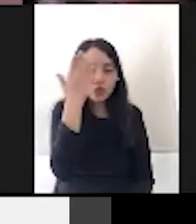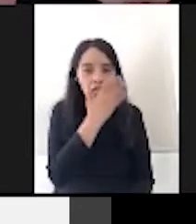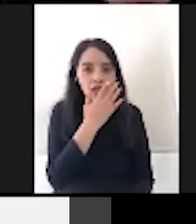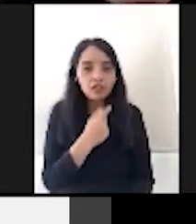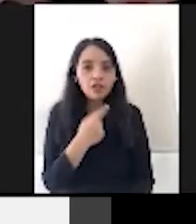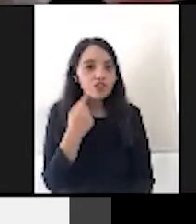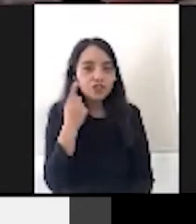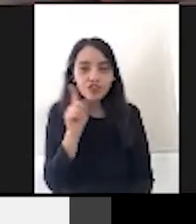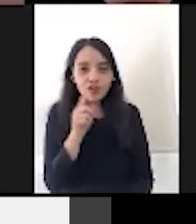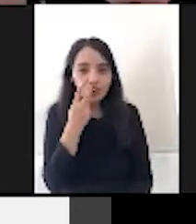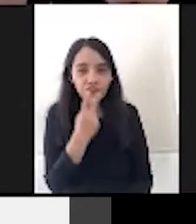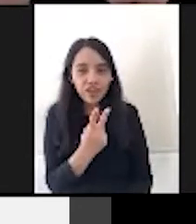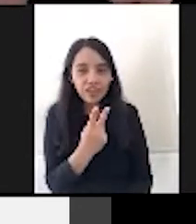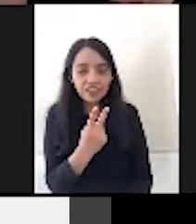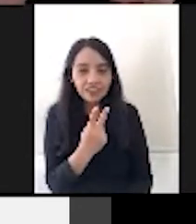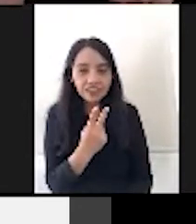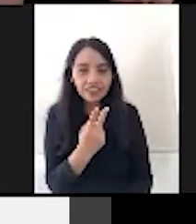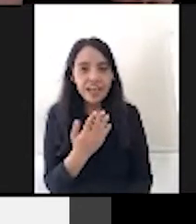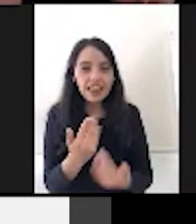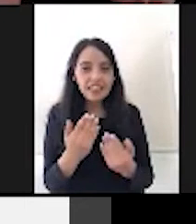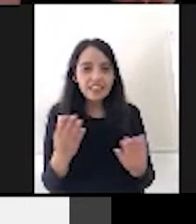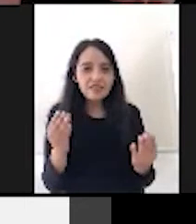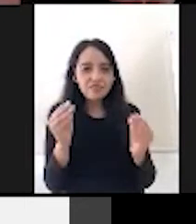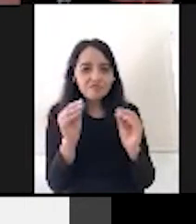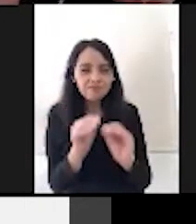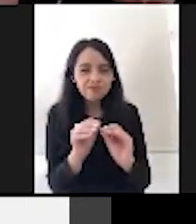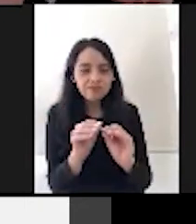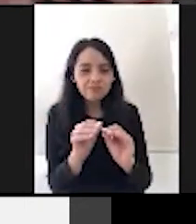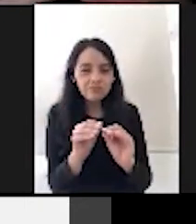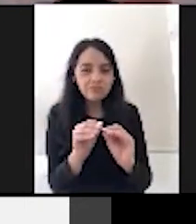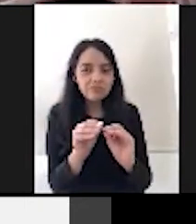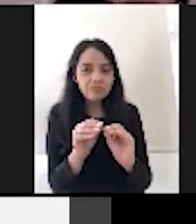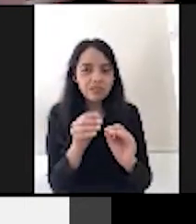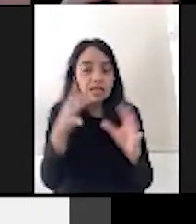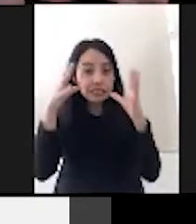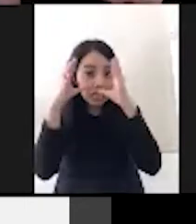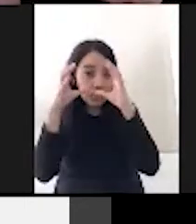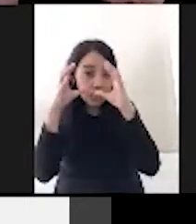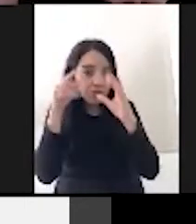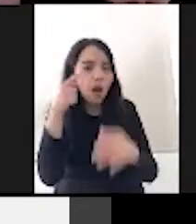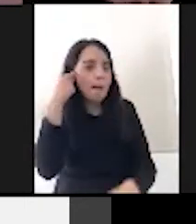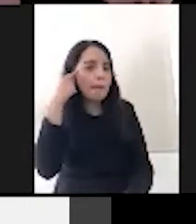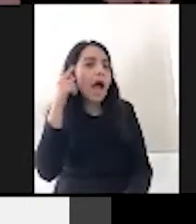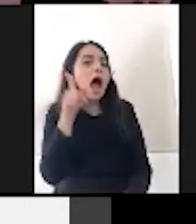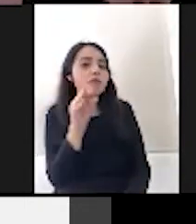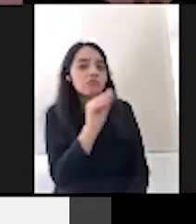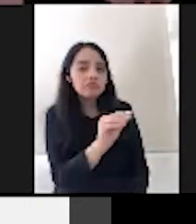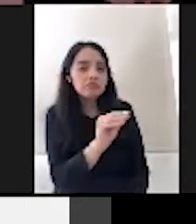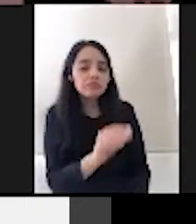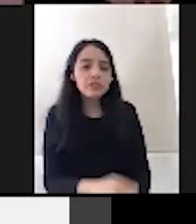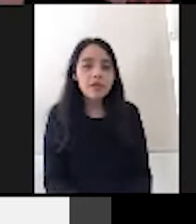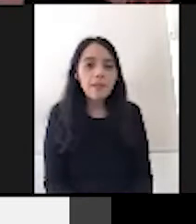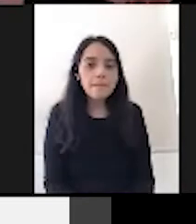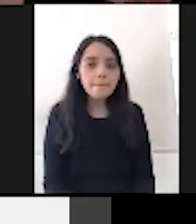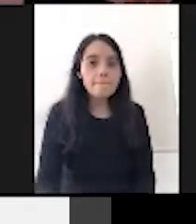que en general más bien tratan de completar la información faltante con lo que al cerebro se le ocurre que podría ir ahí, ¿ya? Entonces, por eso esta imagen